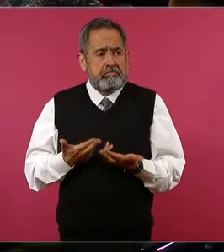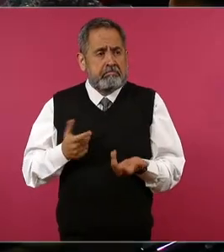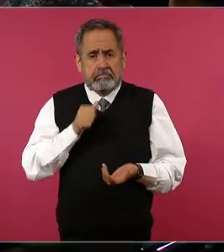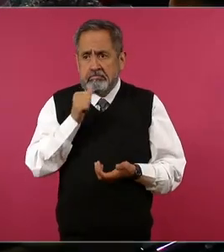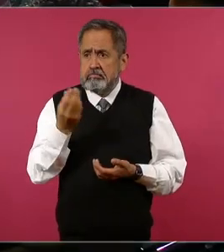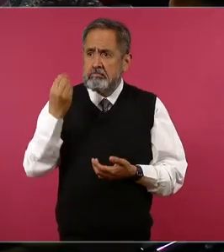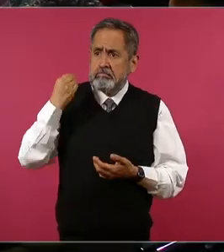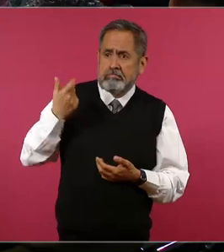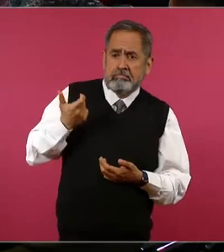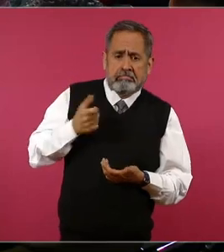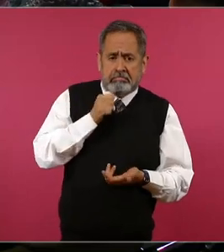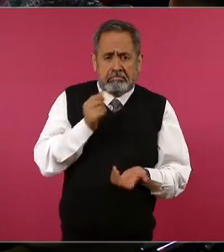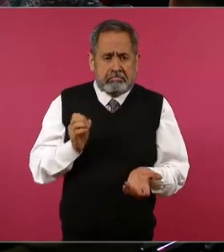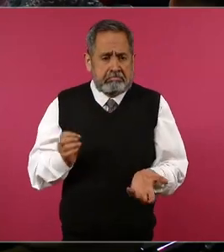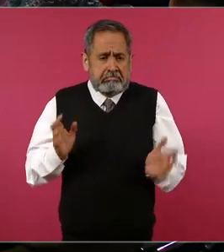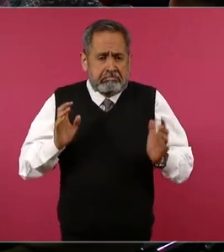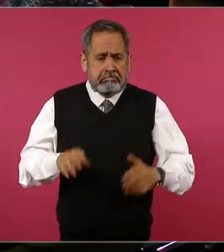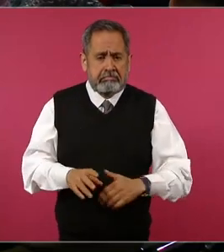la